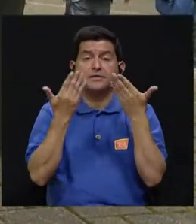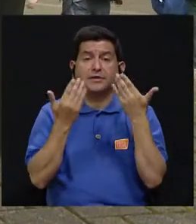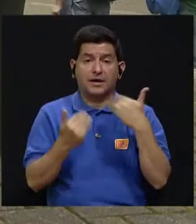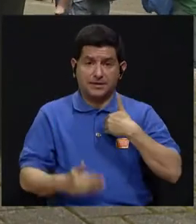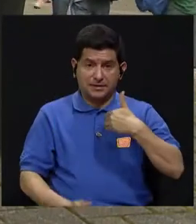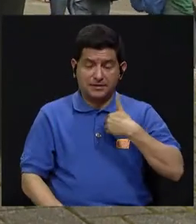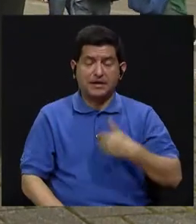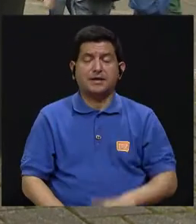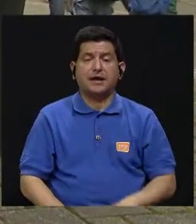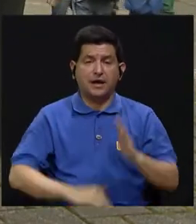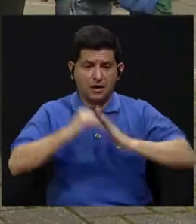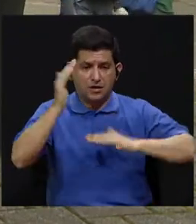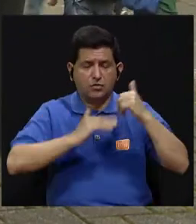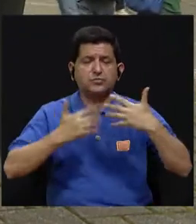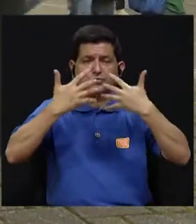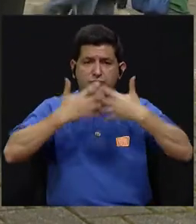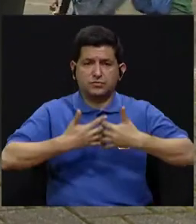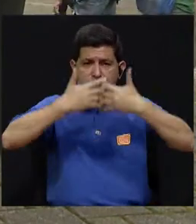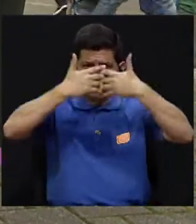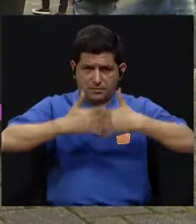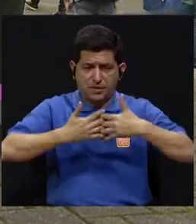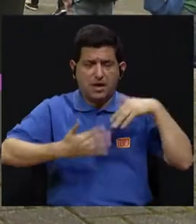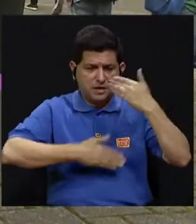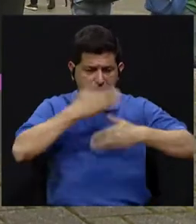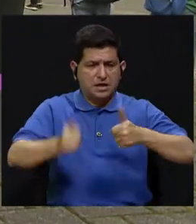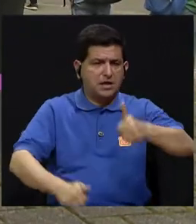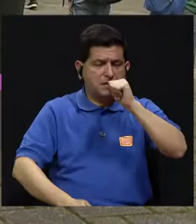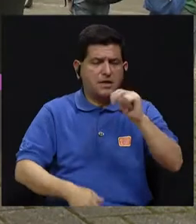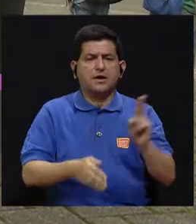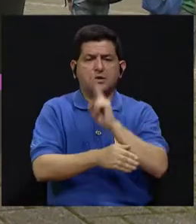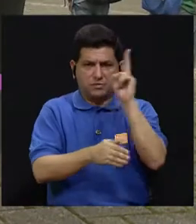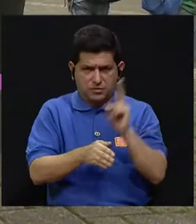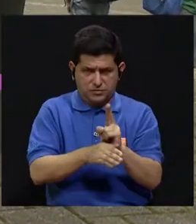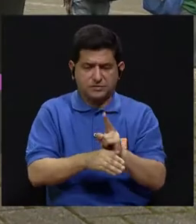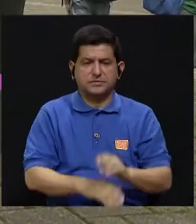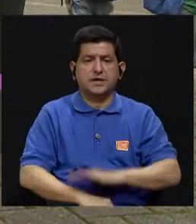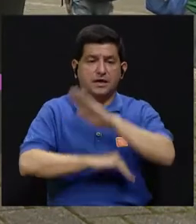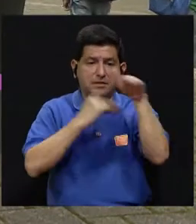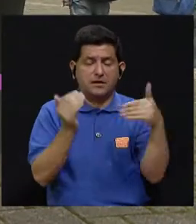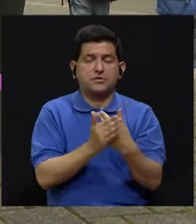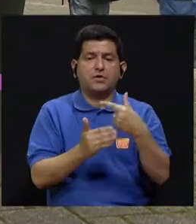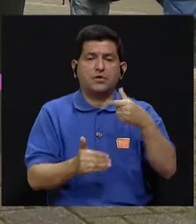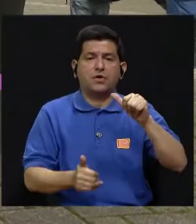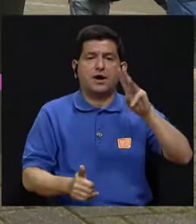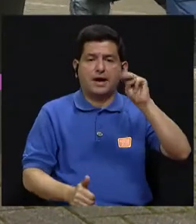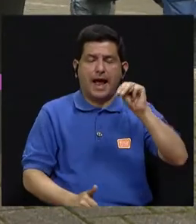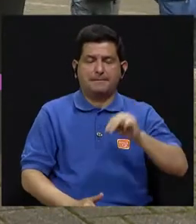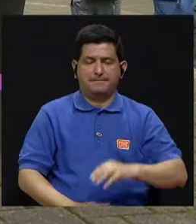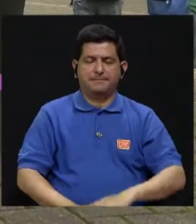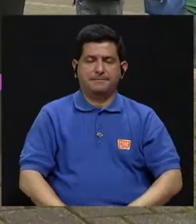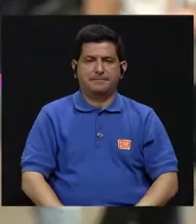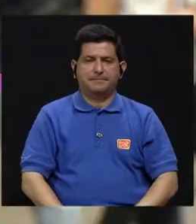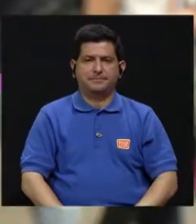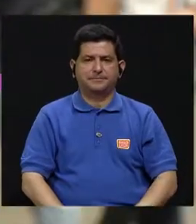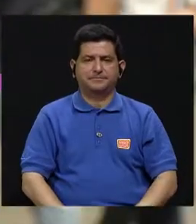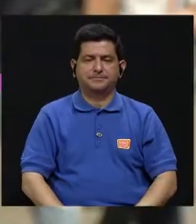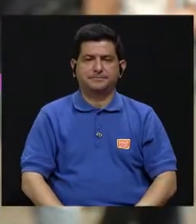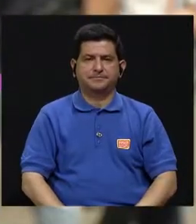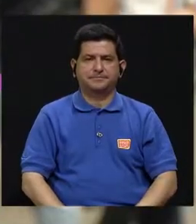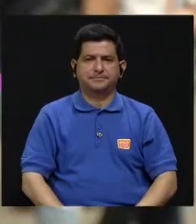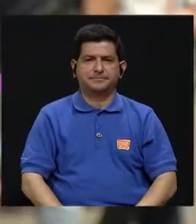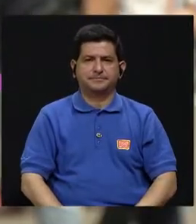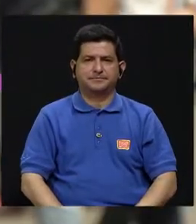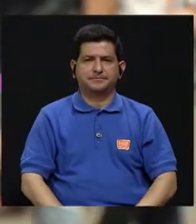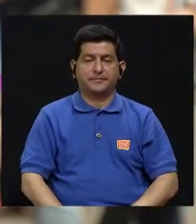ya está en marcha la construcción de una planta de tratamiento de aguas residuales para toda el gran área centroamericana,